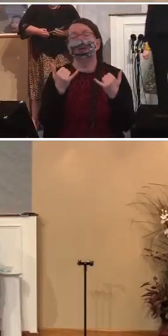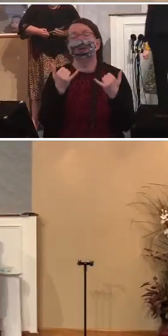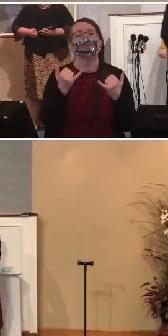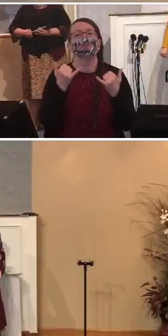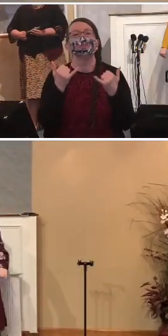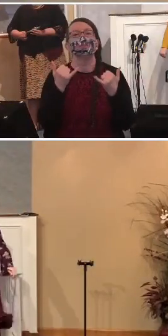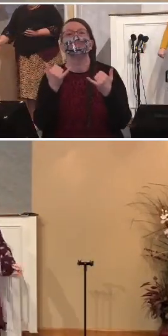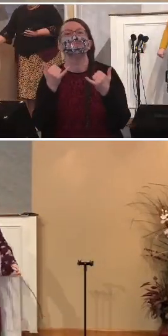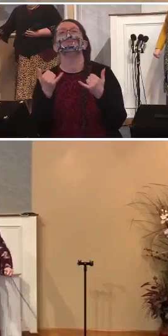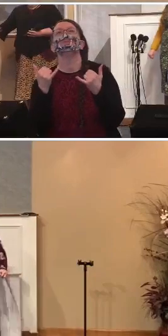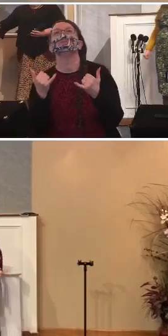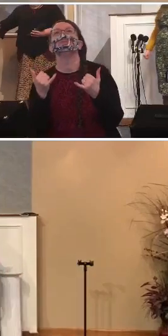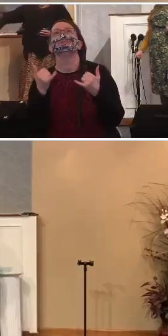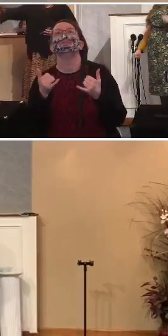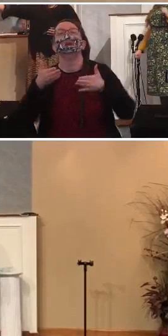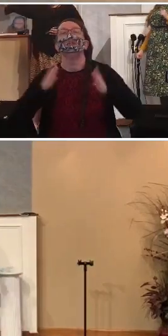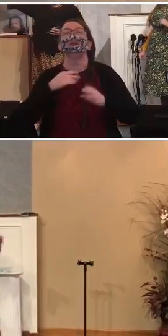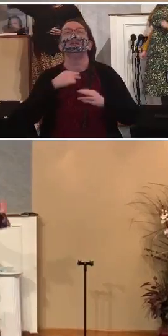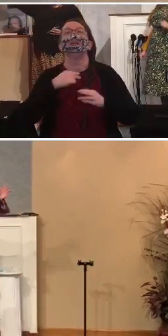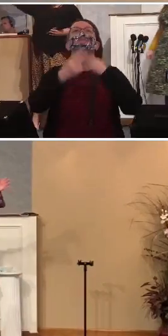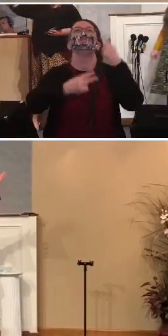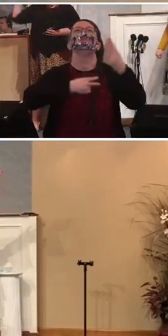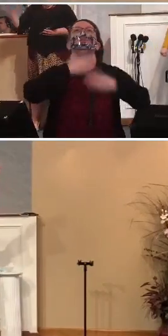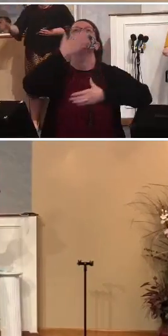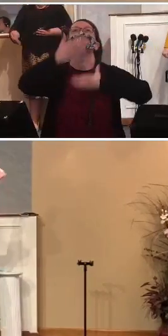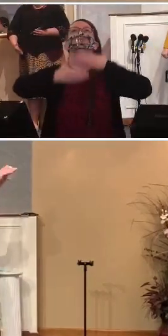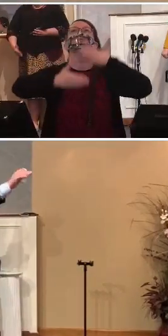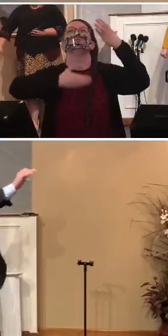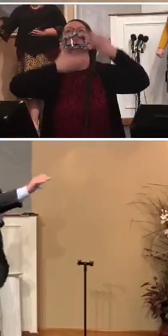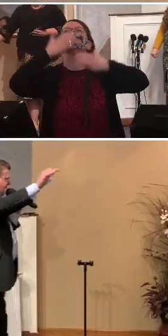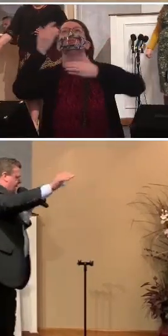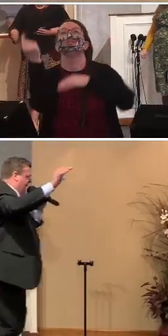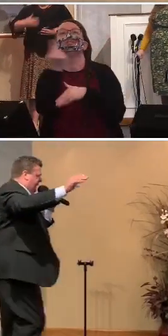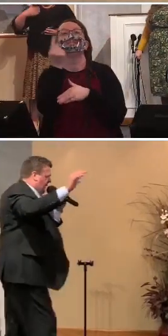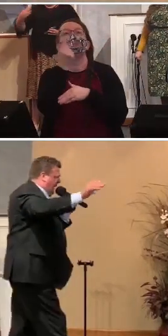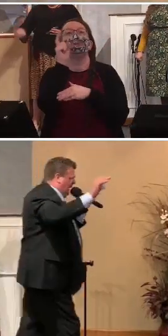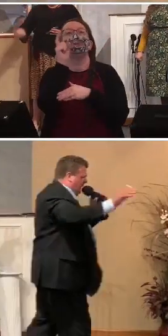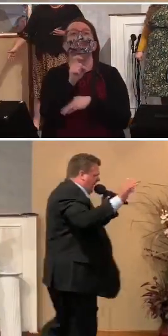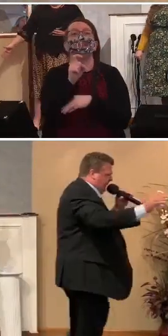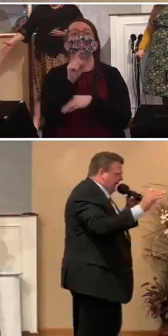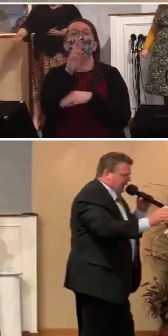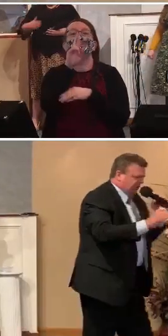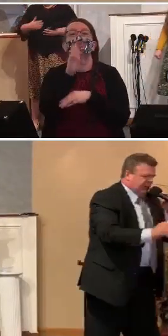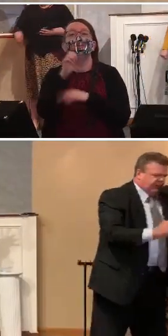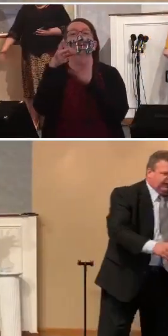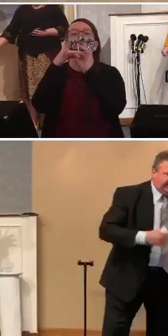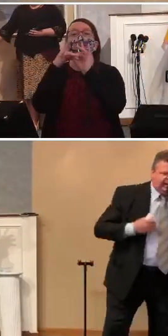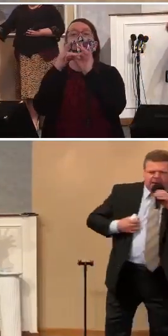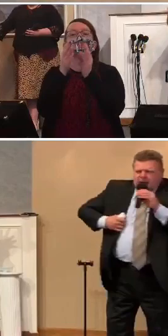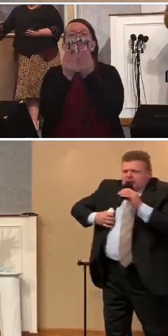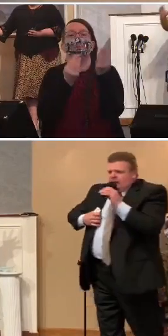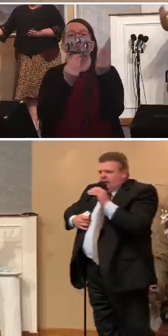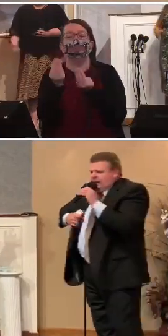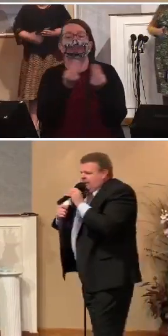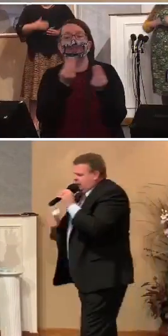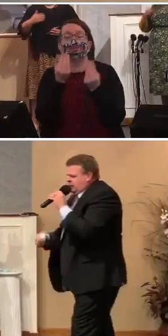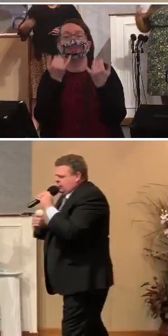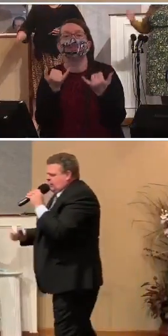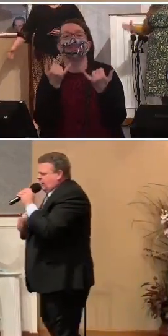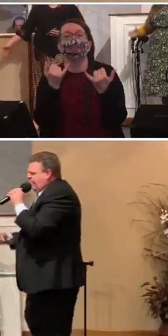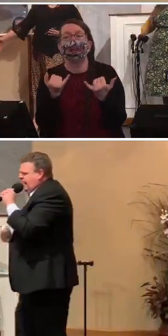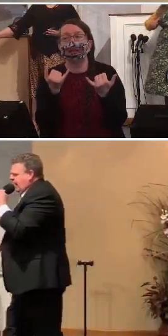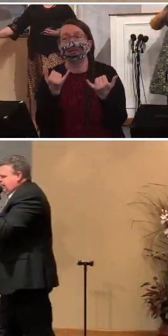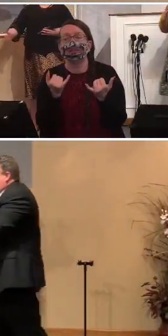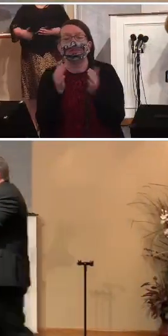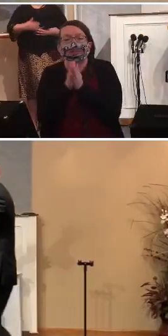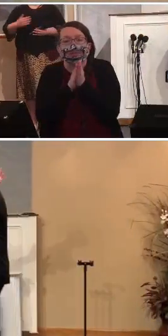callado. Vamos a levantar nuestras voces a Dios. Alguien necesita conectar con su ministerio el día de hoy. Alguien necesita